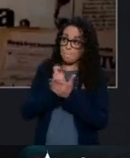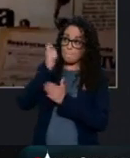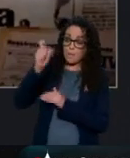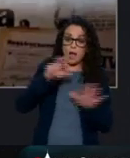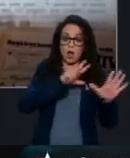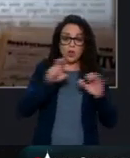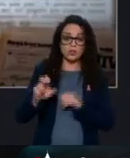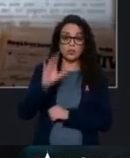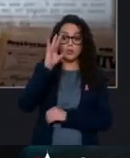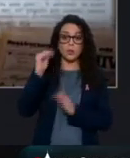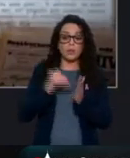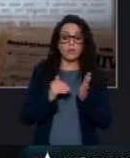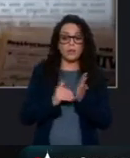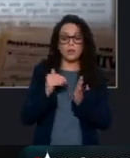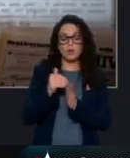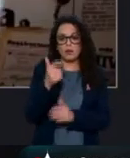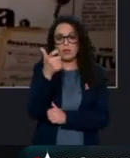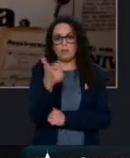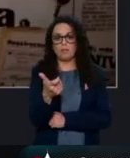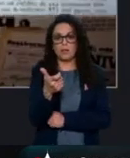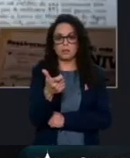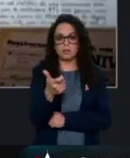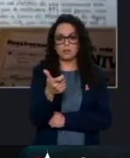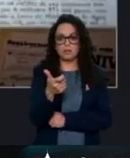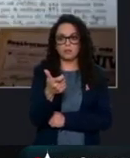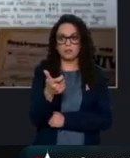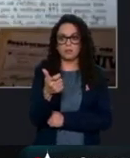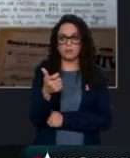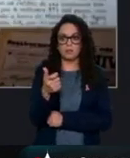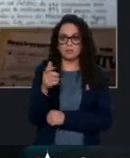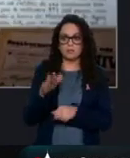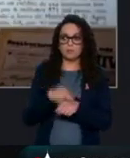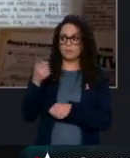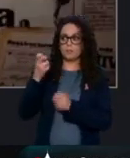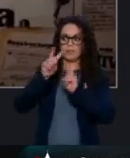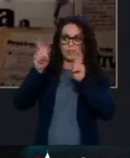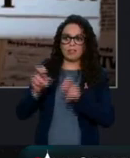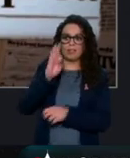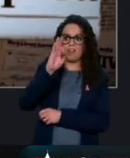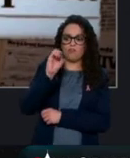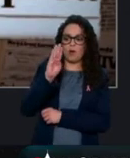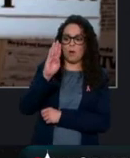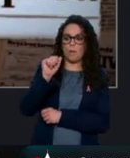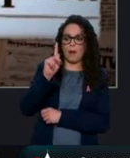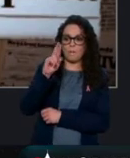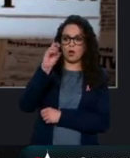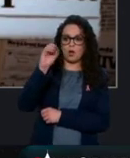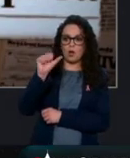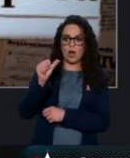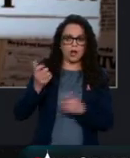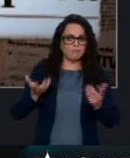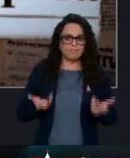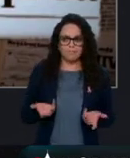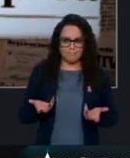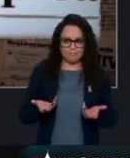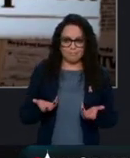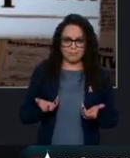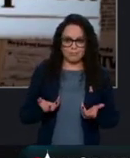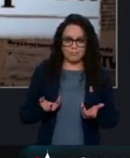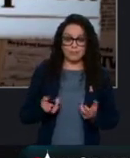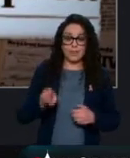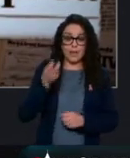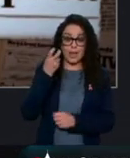850,000 millones de pesos por este tema del rescate bancario, FOBAPROA y IPAB. Y esto es más o menos lo que el